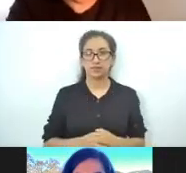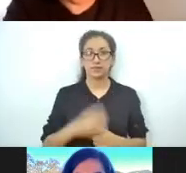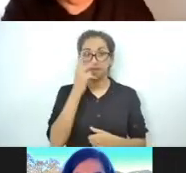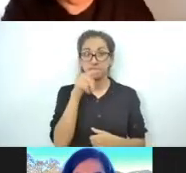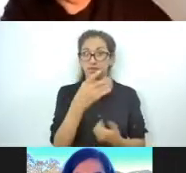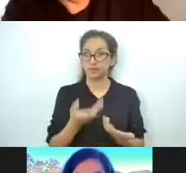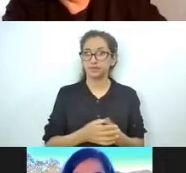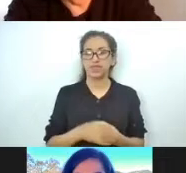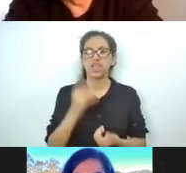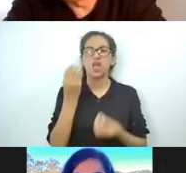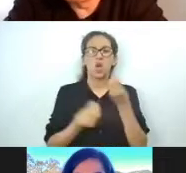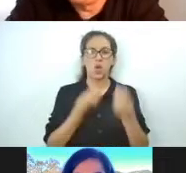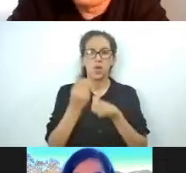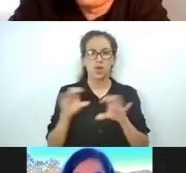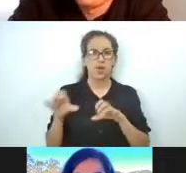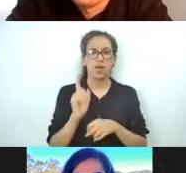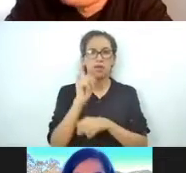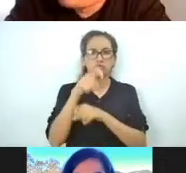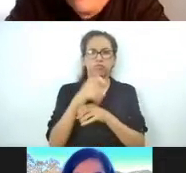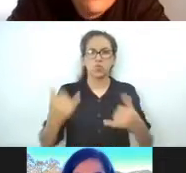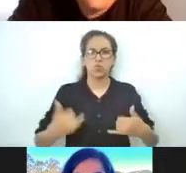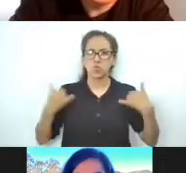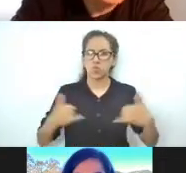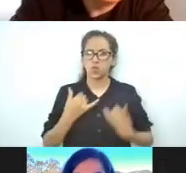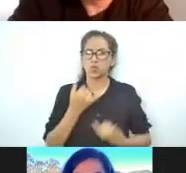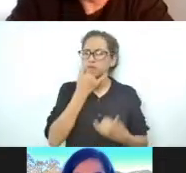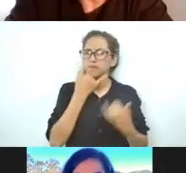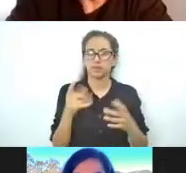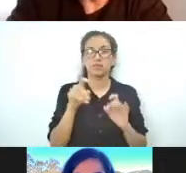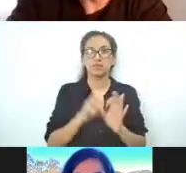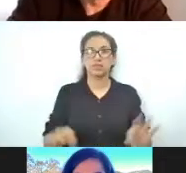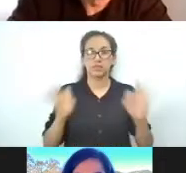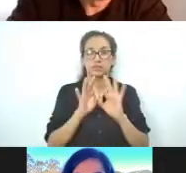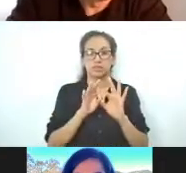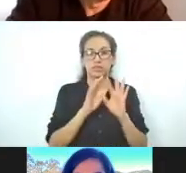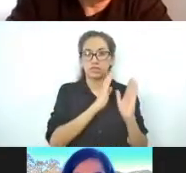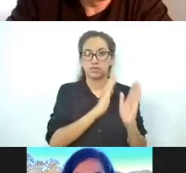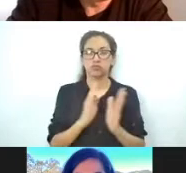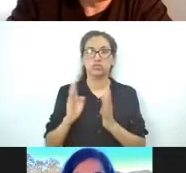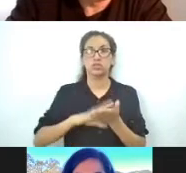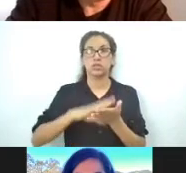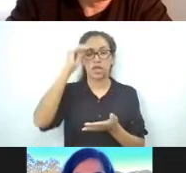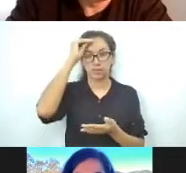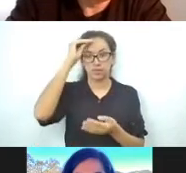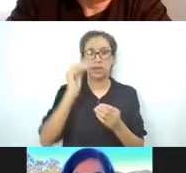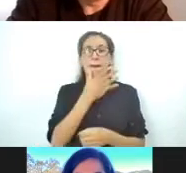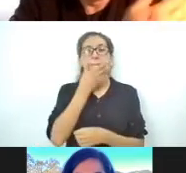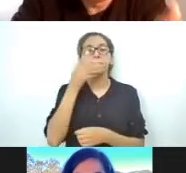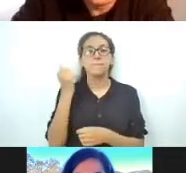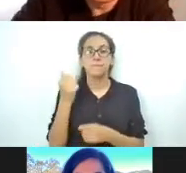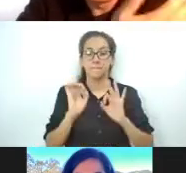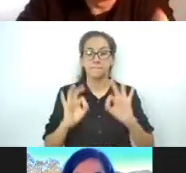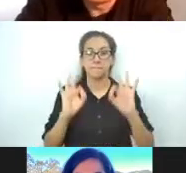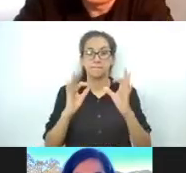que tenemos? ¿Cómo manejamos la disfunción eréctil en jóvenes? Definitivamente es un proceso de aprendizaje, ¿no? Hay que mejorar los factores de riesgo, bajar